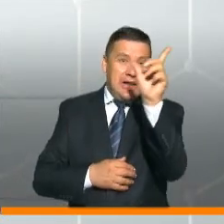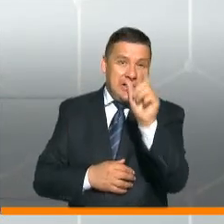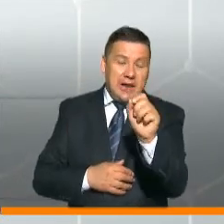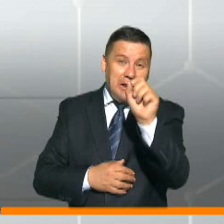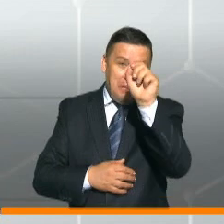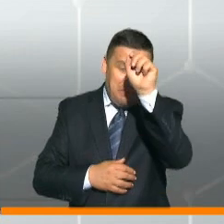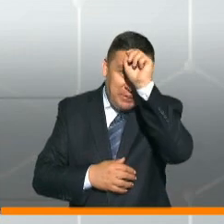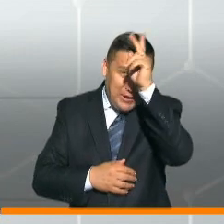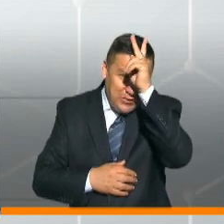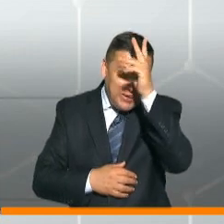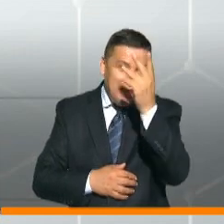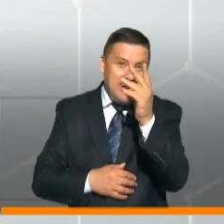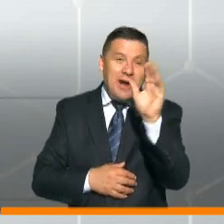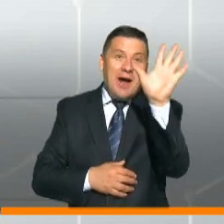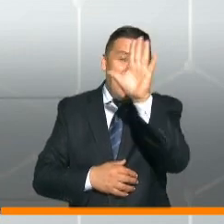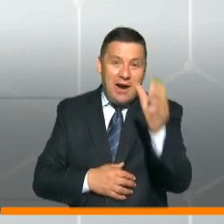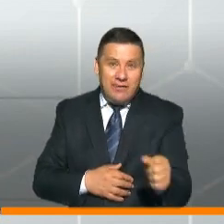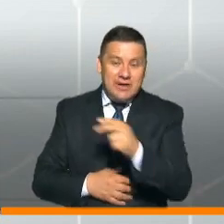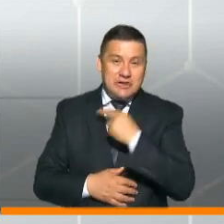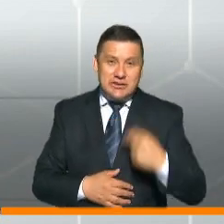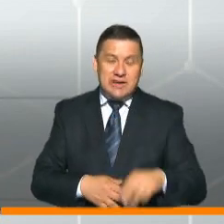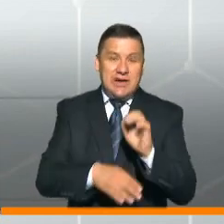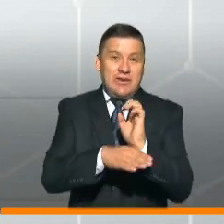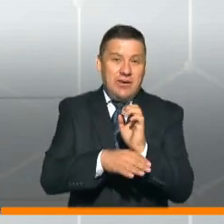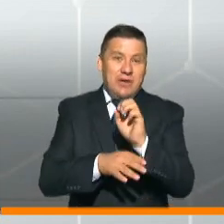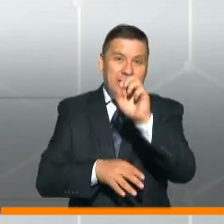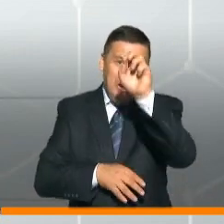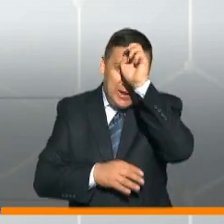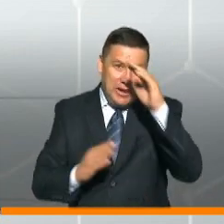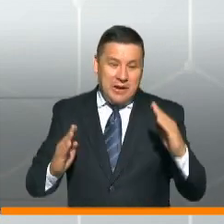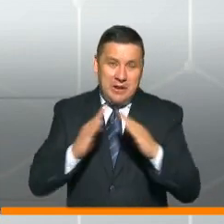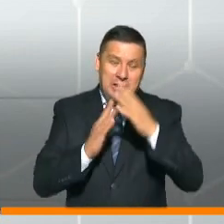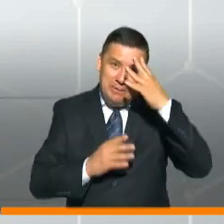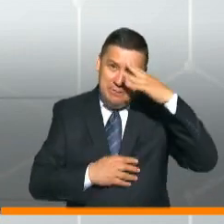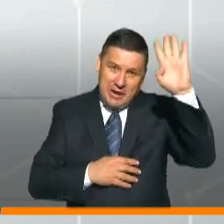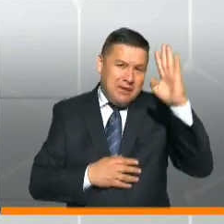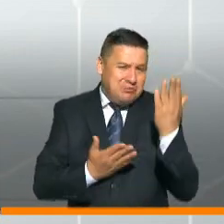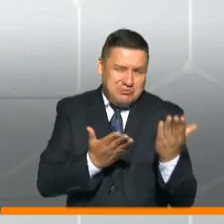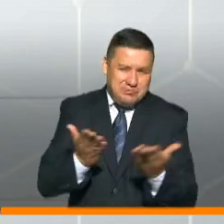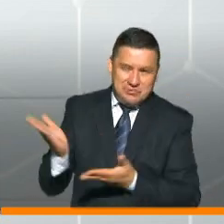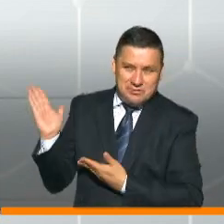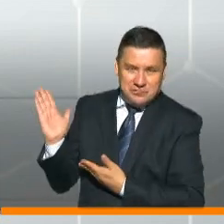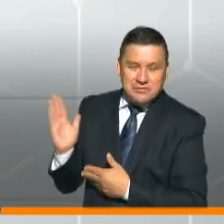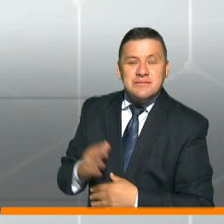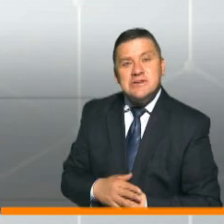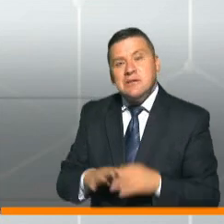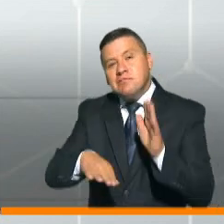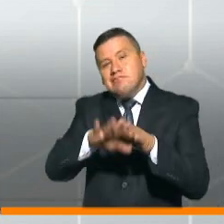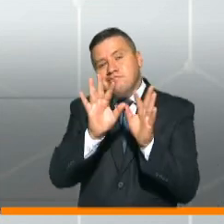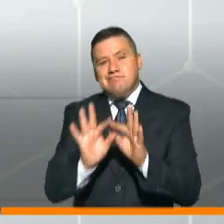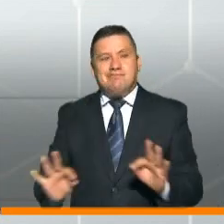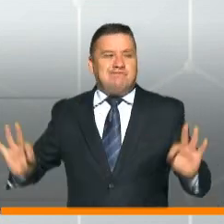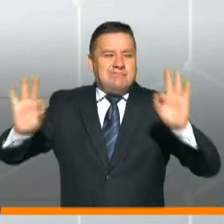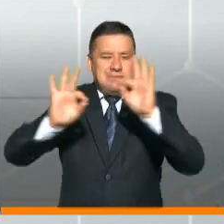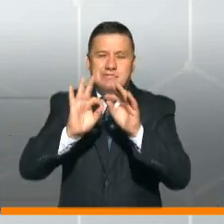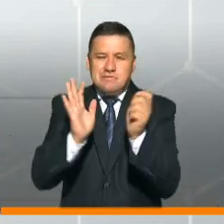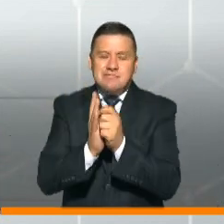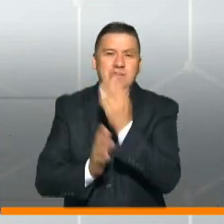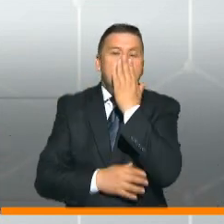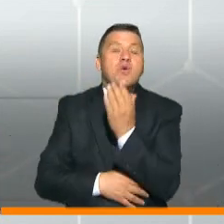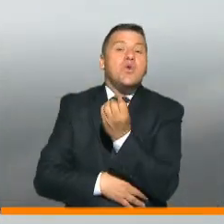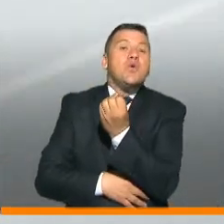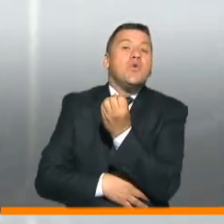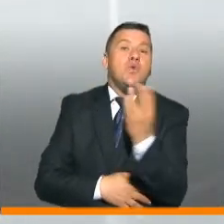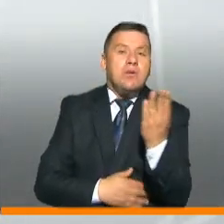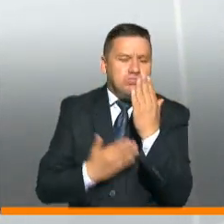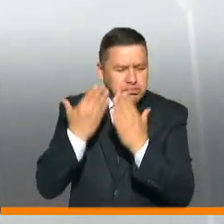Perú, Sudáfrica, China, Ecuador, Egipto y México, entre otros. Muy importante también destacar en cuanto al número